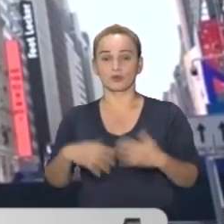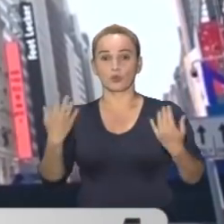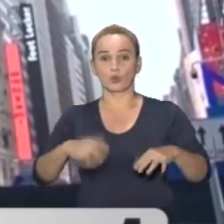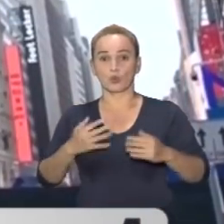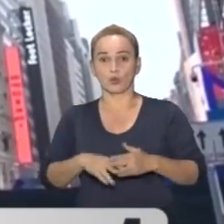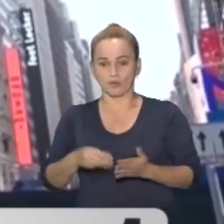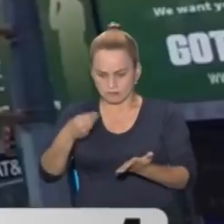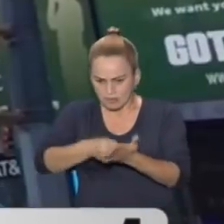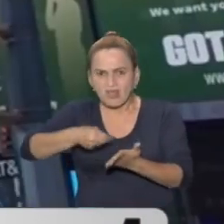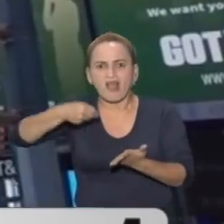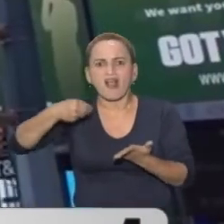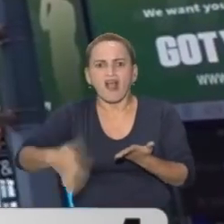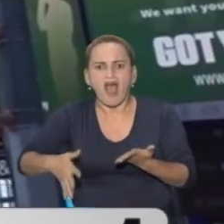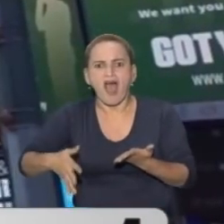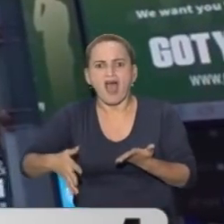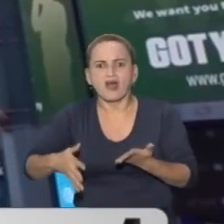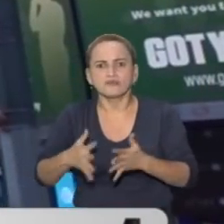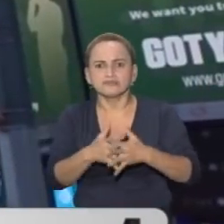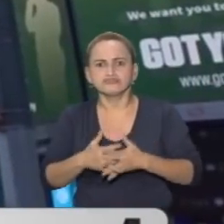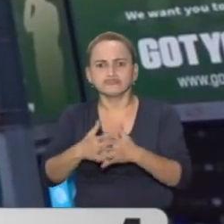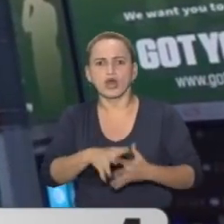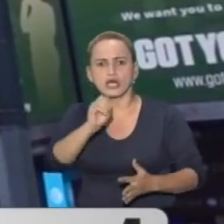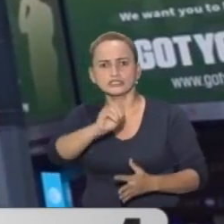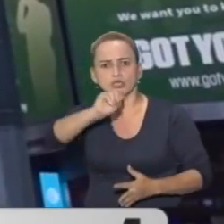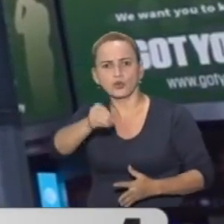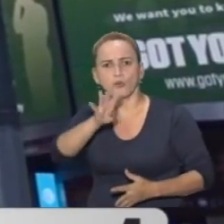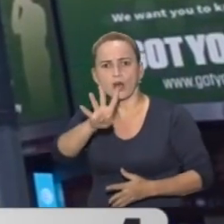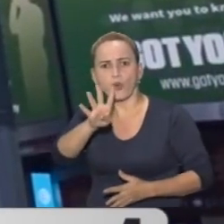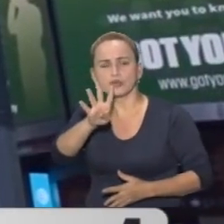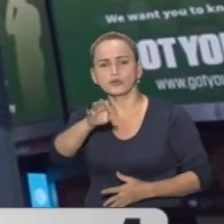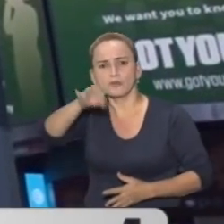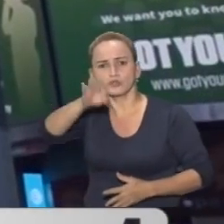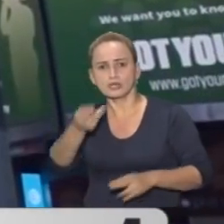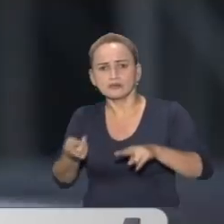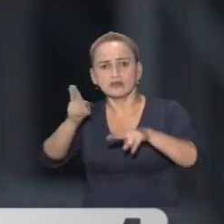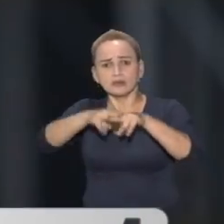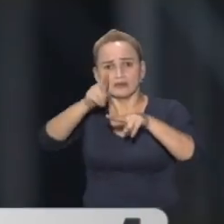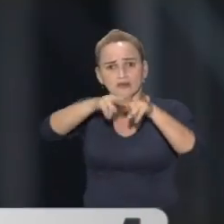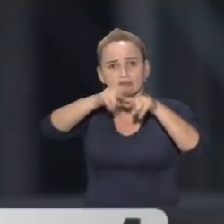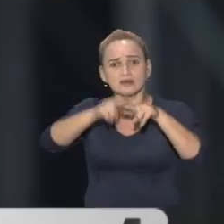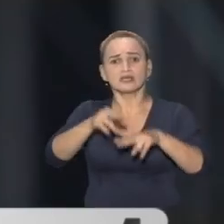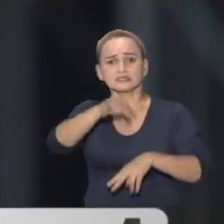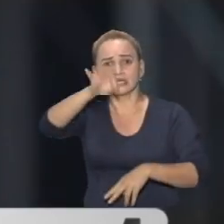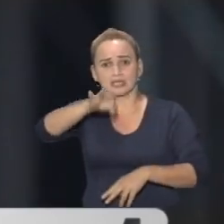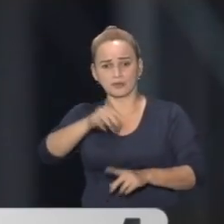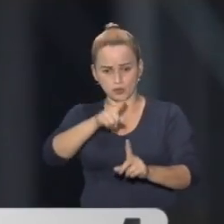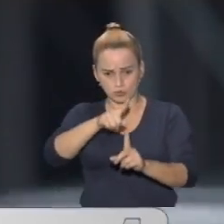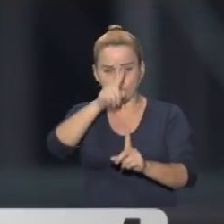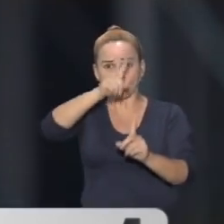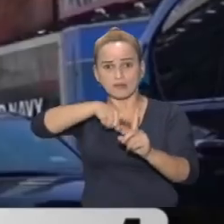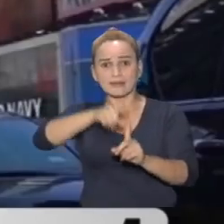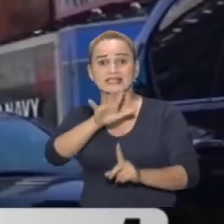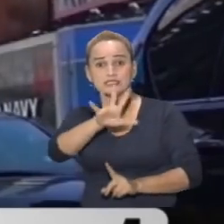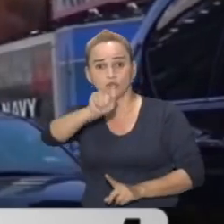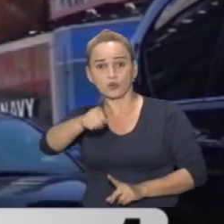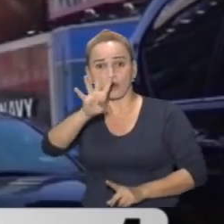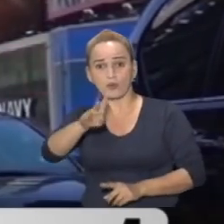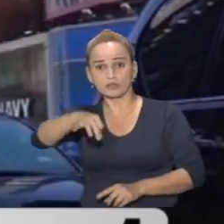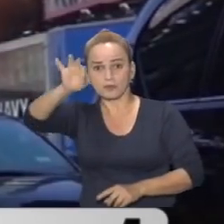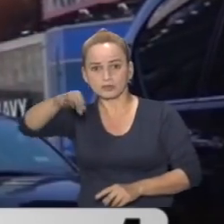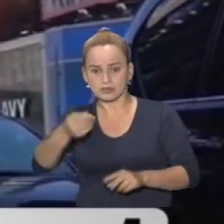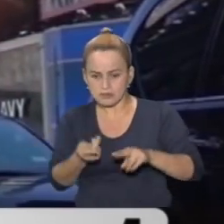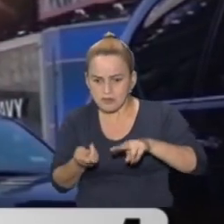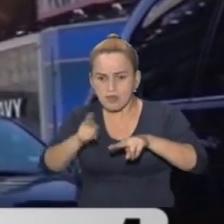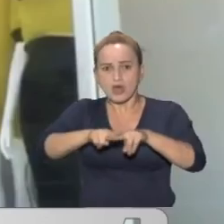de precios al consumidor de Estados Unidos subió un 0,4% en septiembre, llevando la inflación anual al 5,4%, una